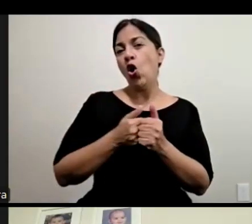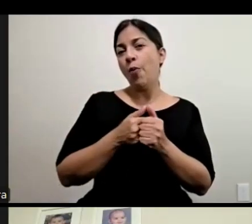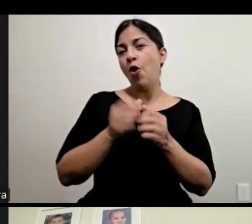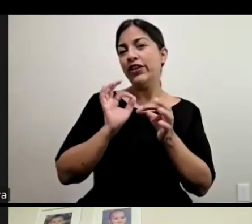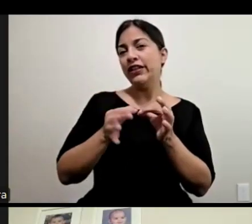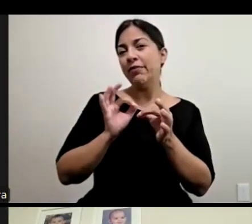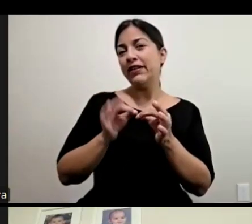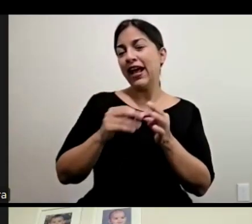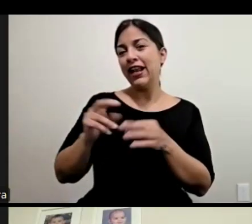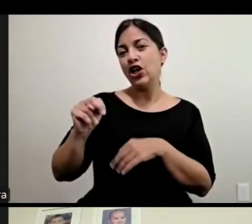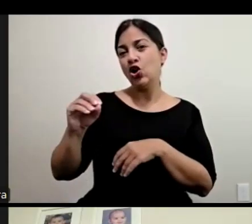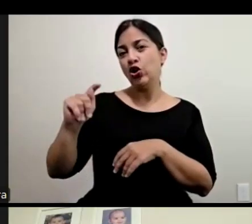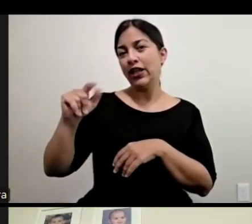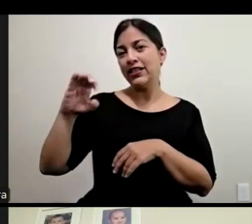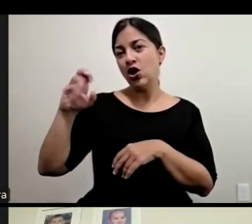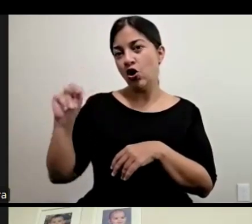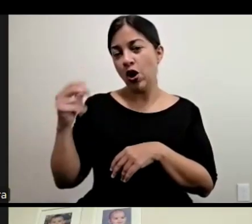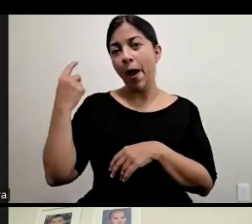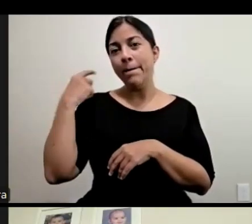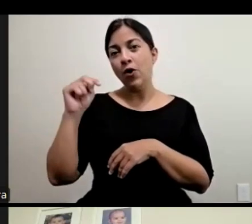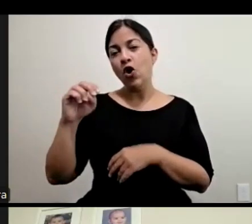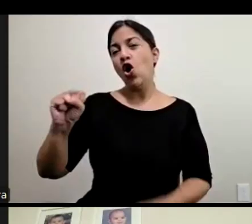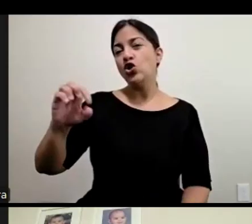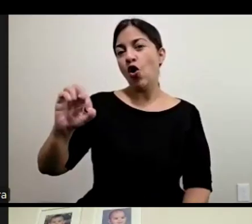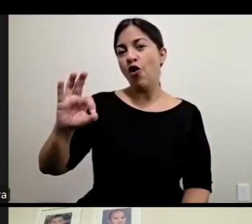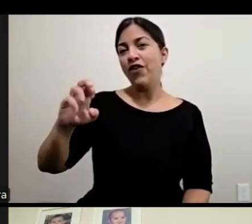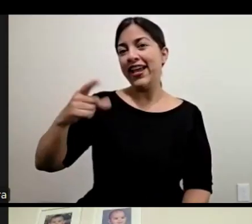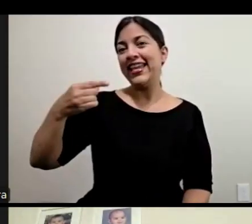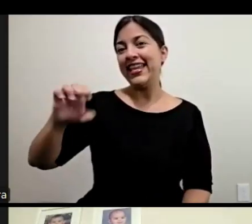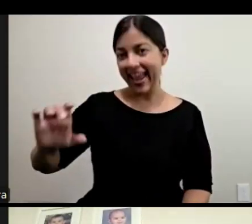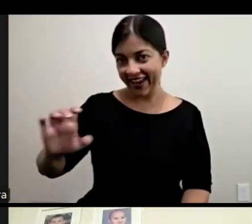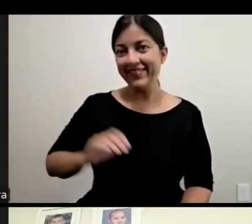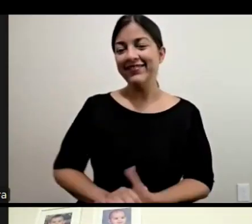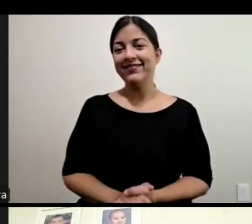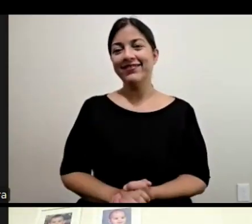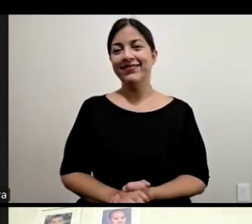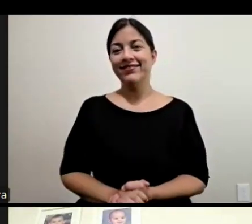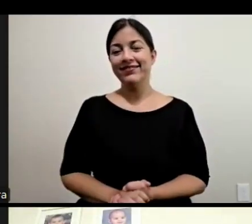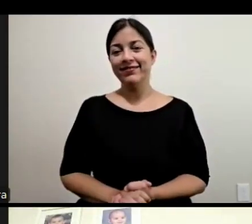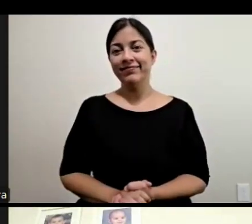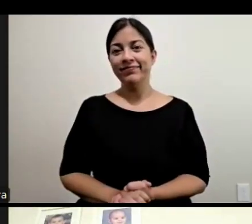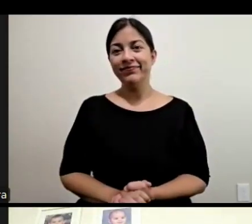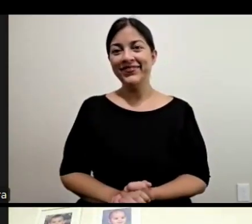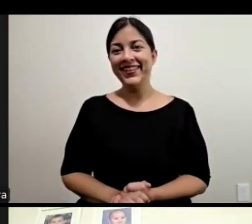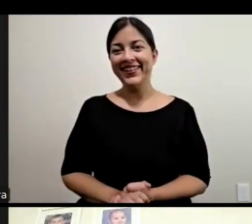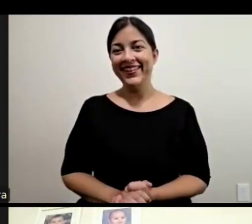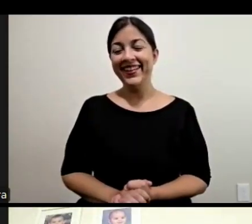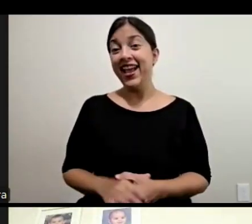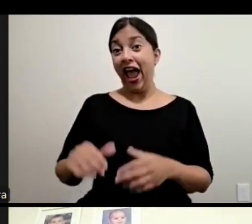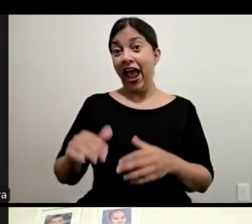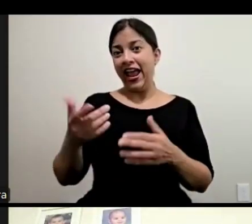notación Boson-Feuillet. ¿Ok? Que era cómo se